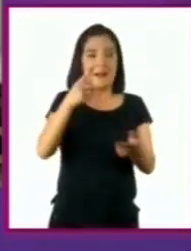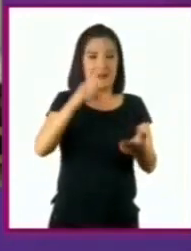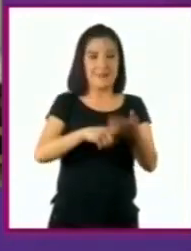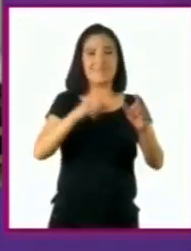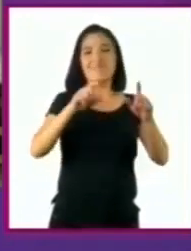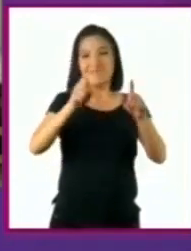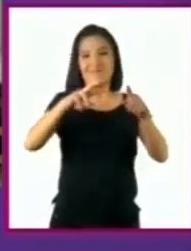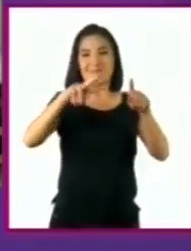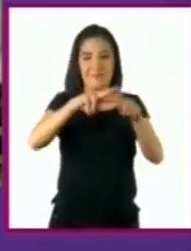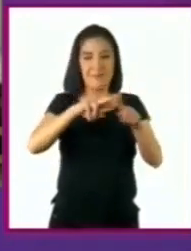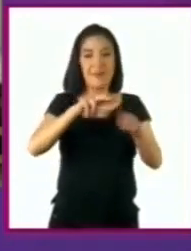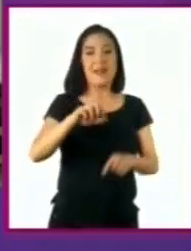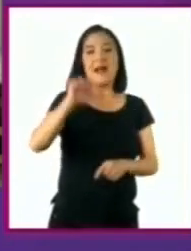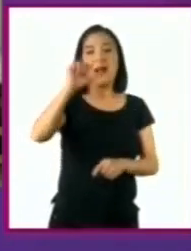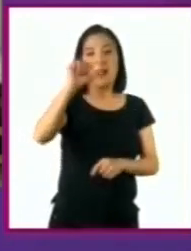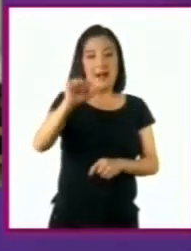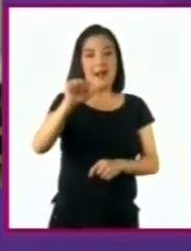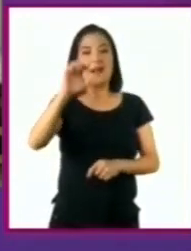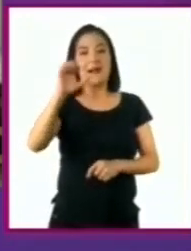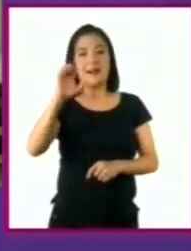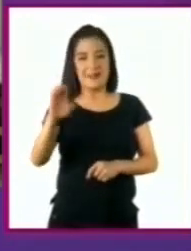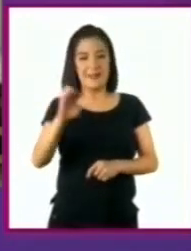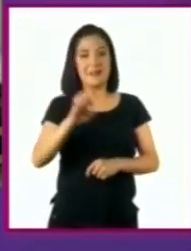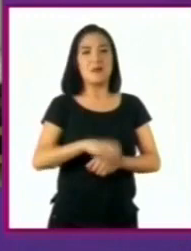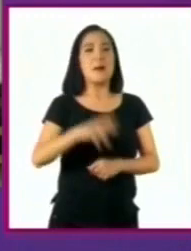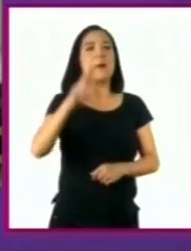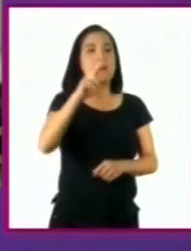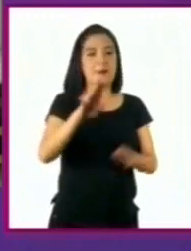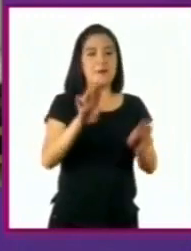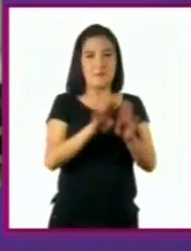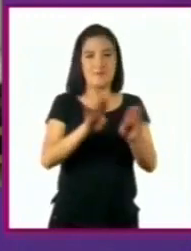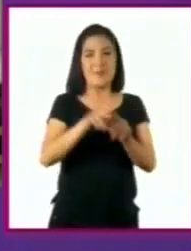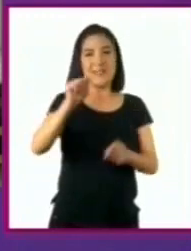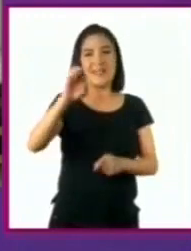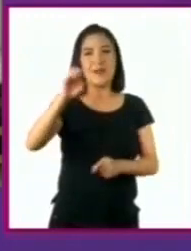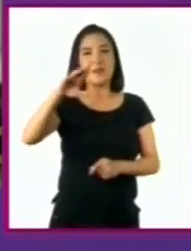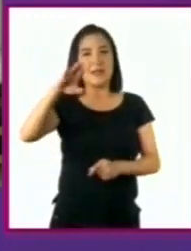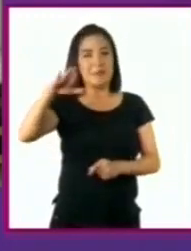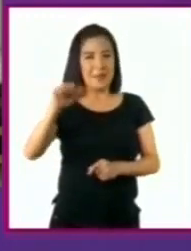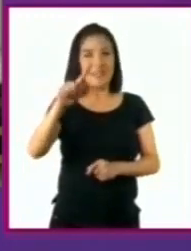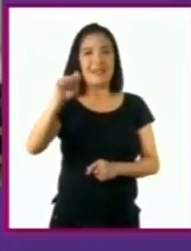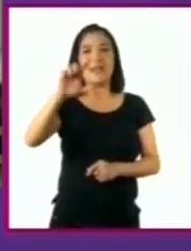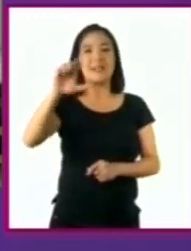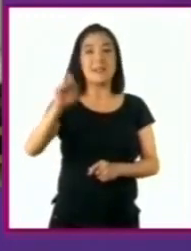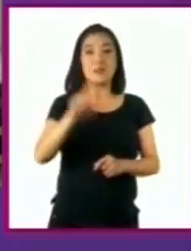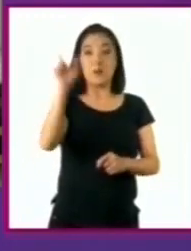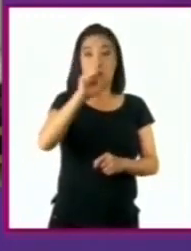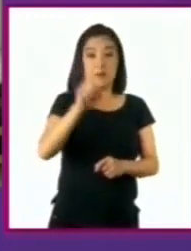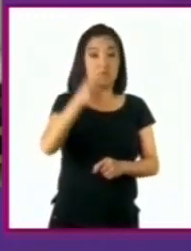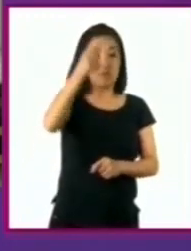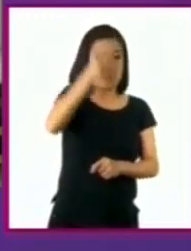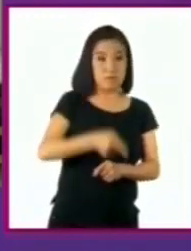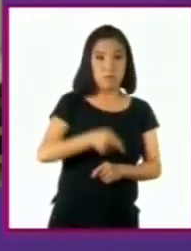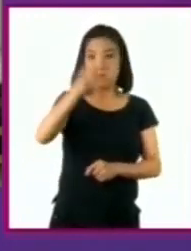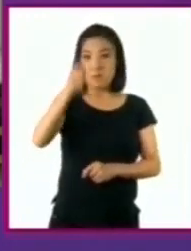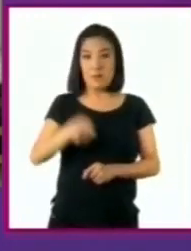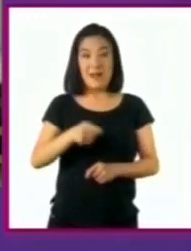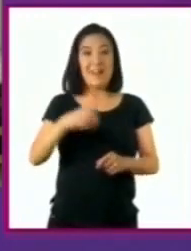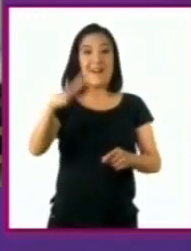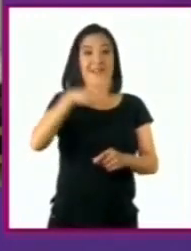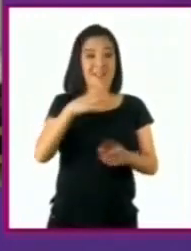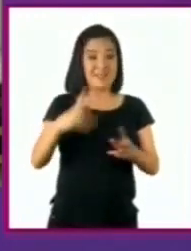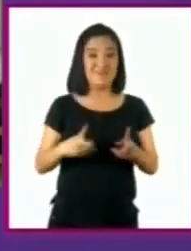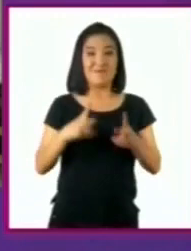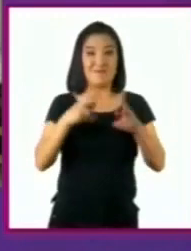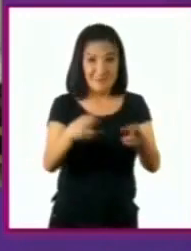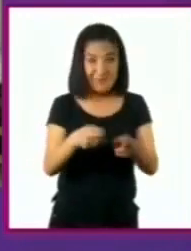AE. Recordemos el teorema de Tales. Cuando dos rectas que se intersecan son cortadas por